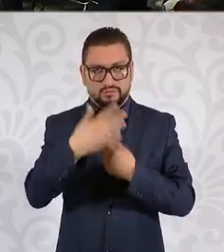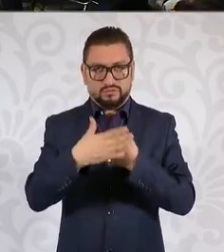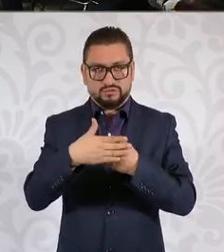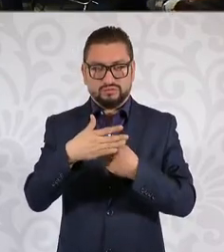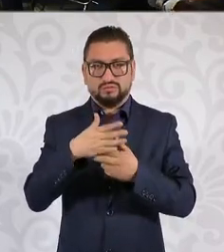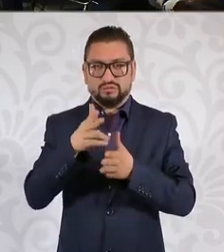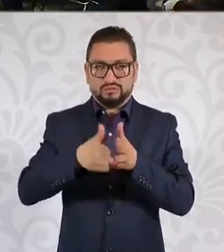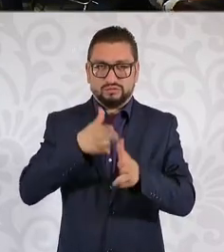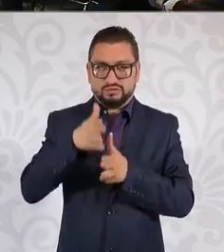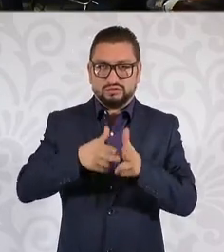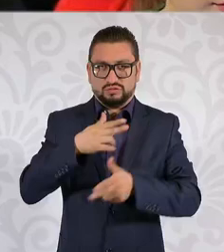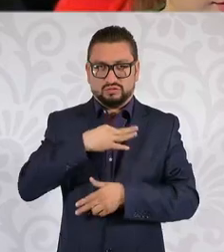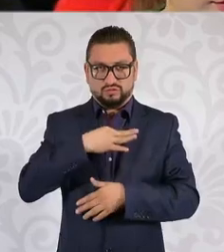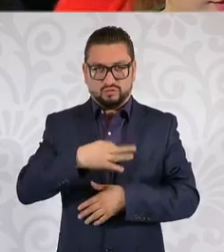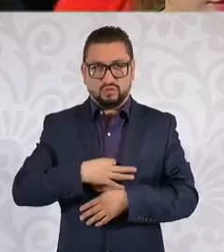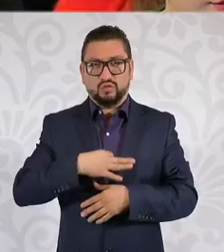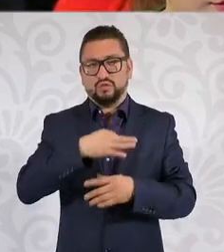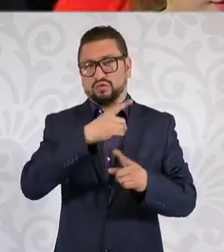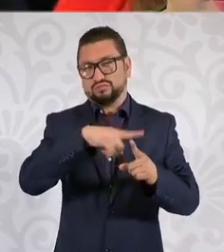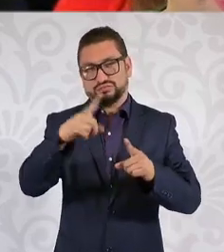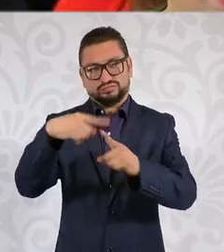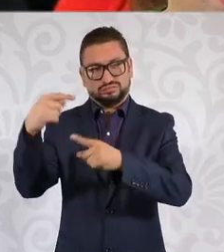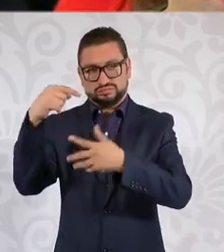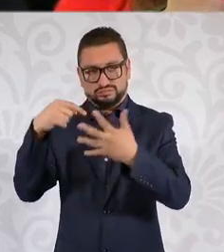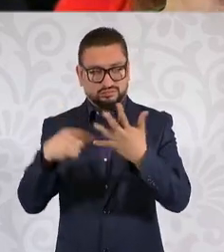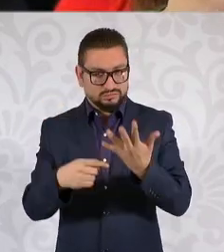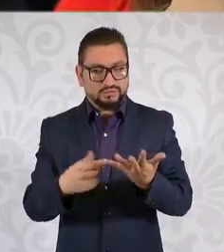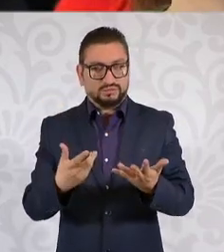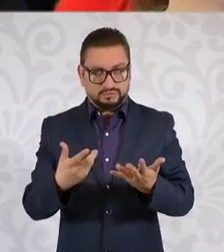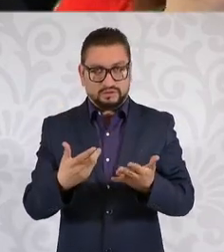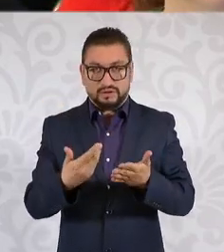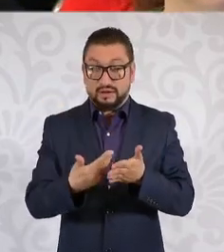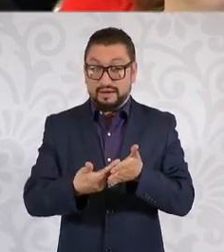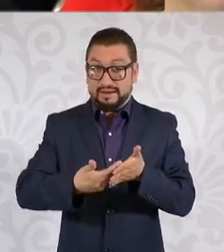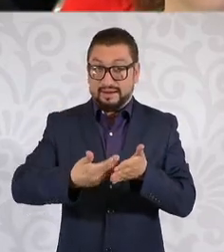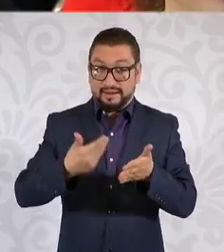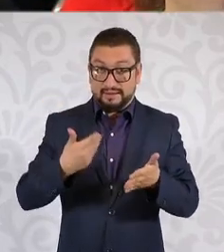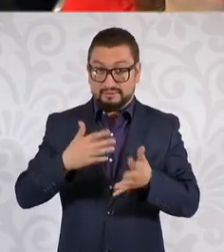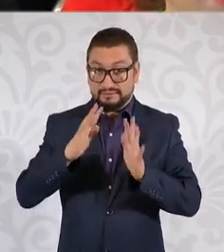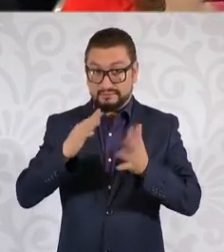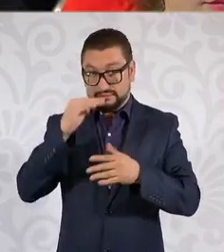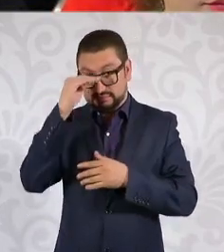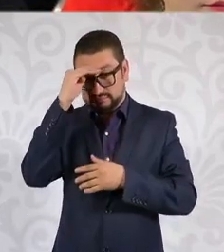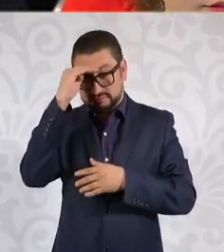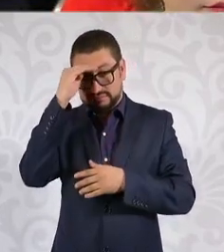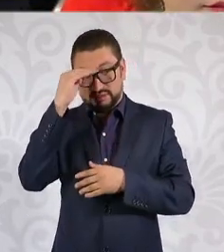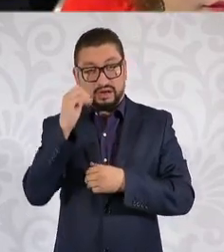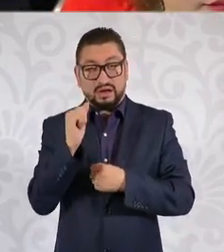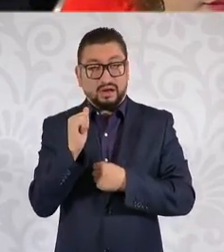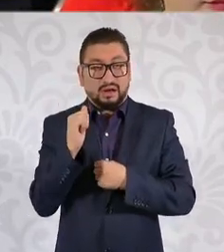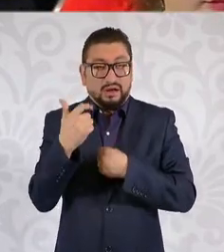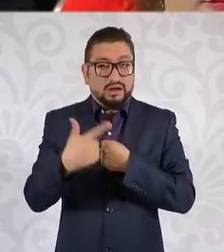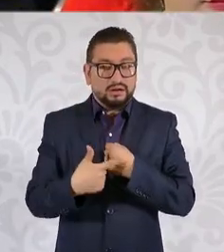Toluca, etcétera, ¿tienen previsto alguna